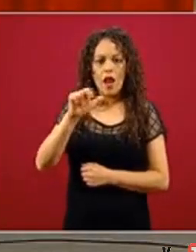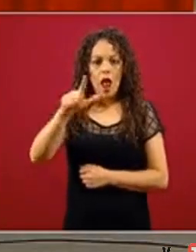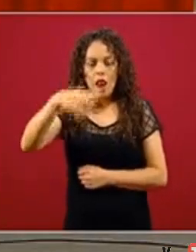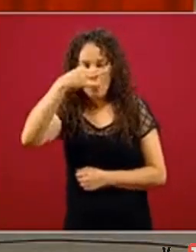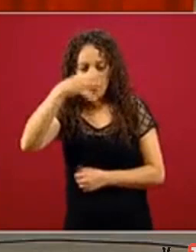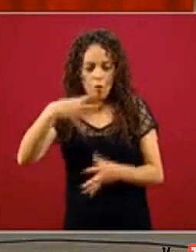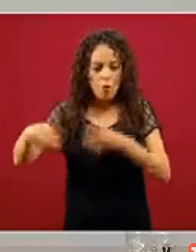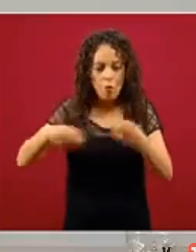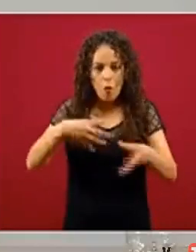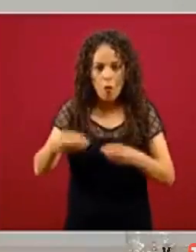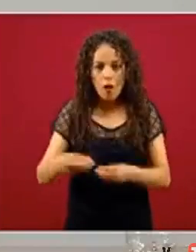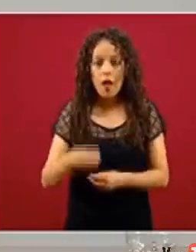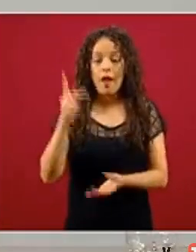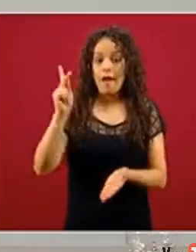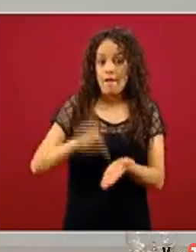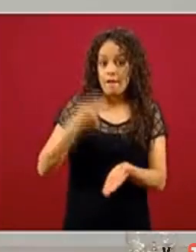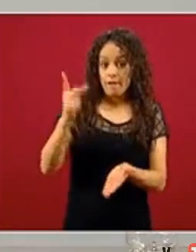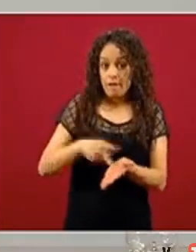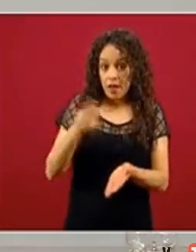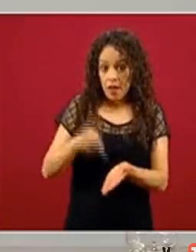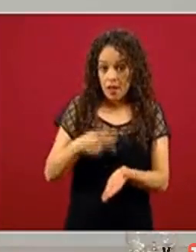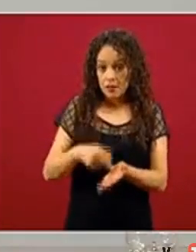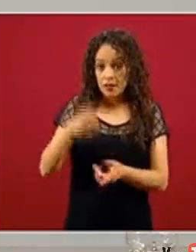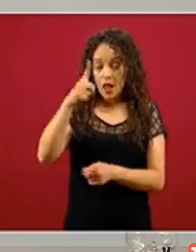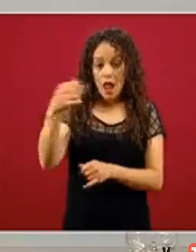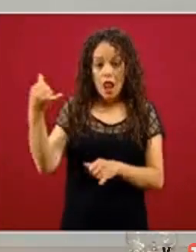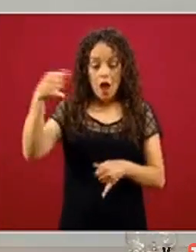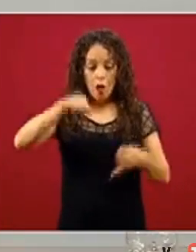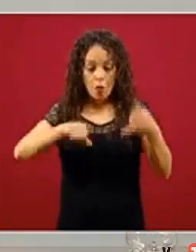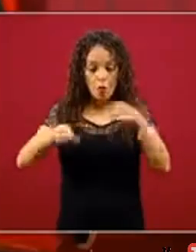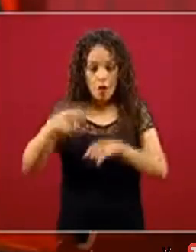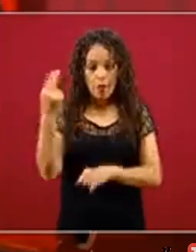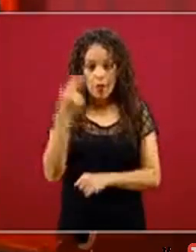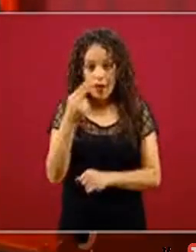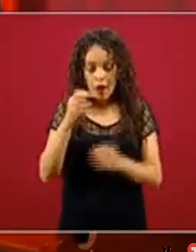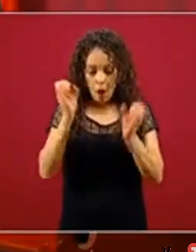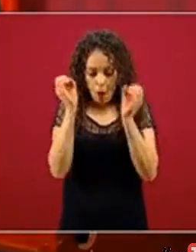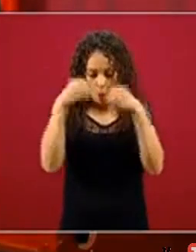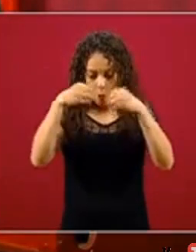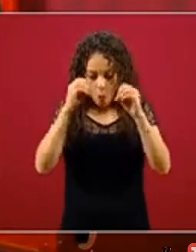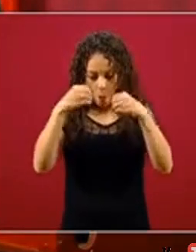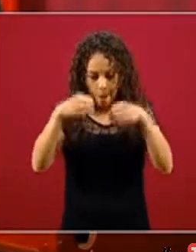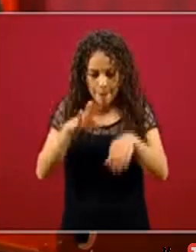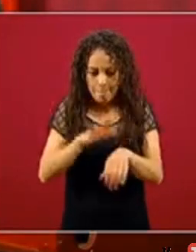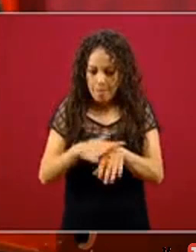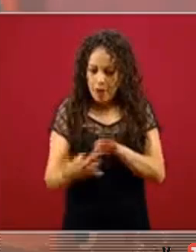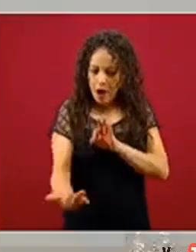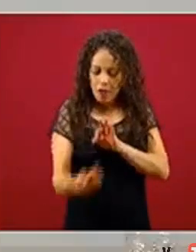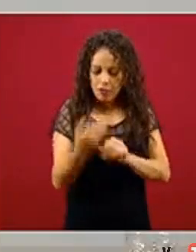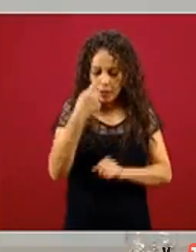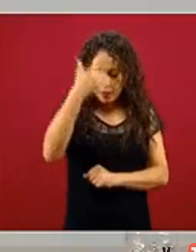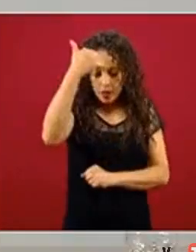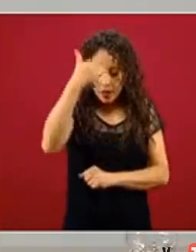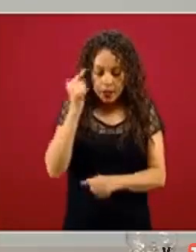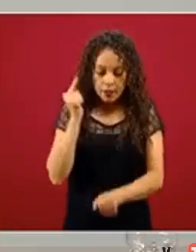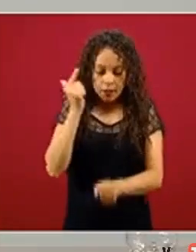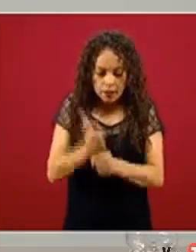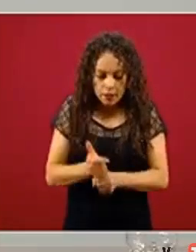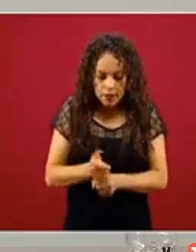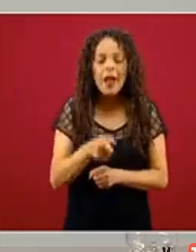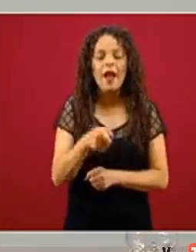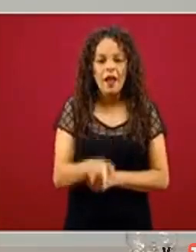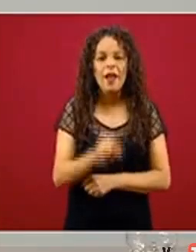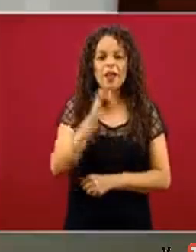el laboratorio tuvo que amplificar su muestra para saber si eso no es contagioso de acuerdo con los datos de